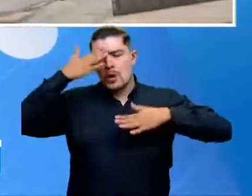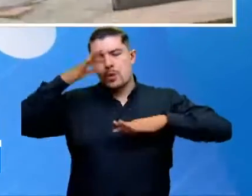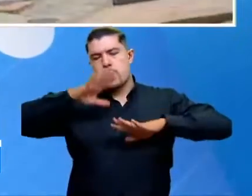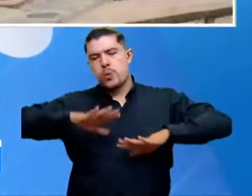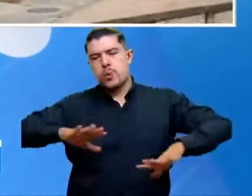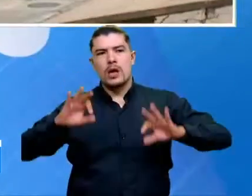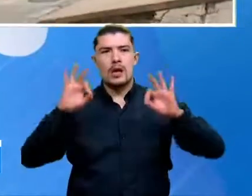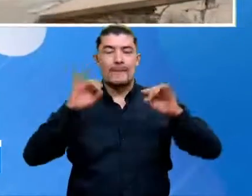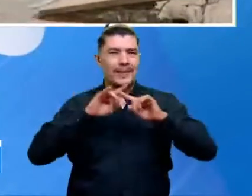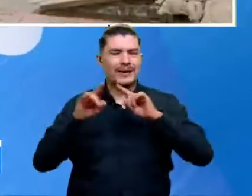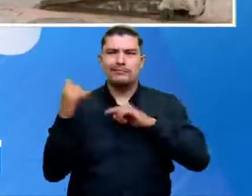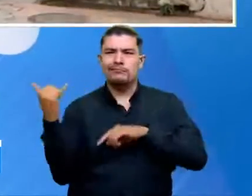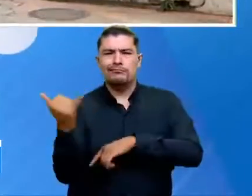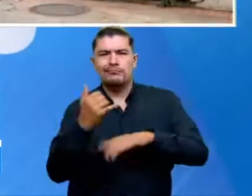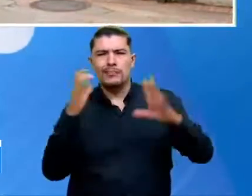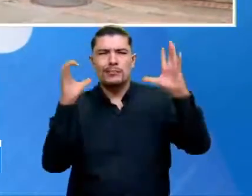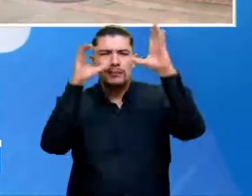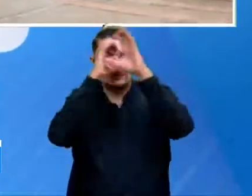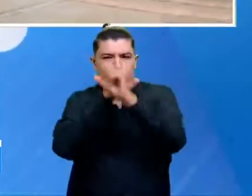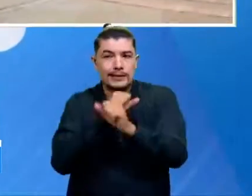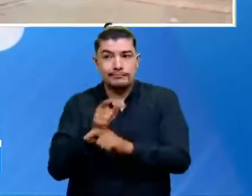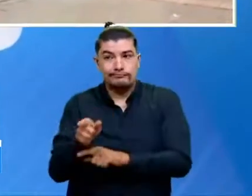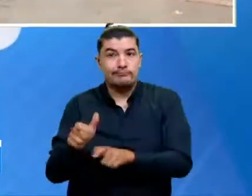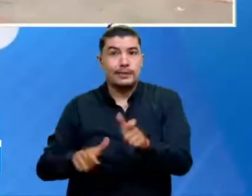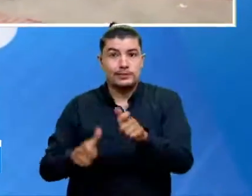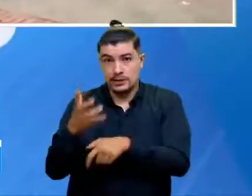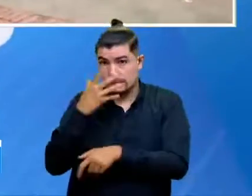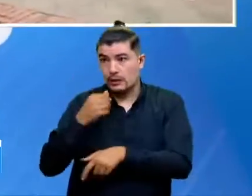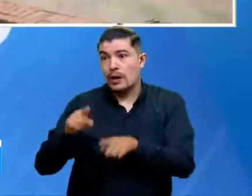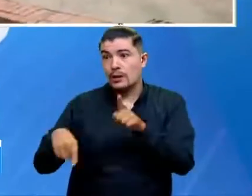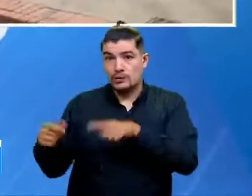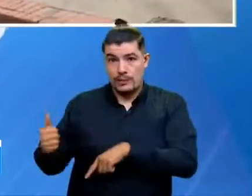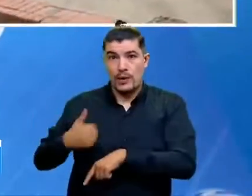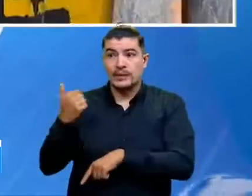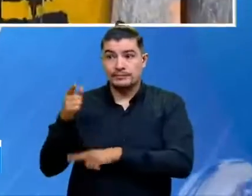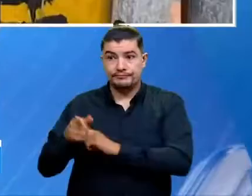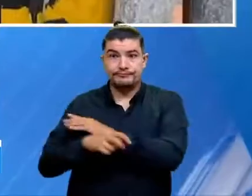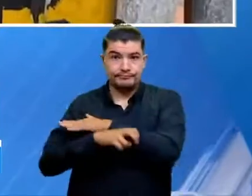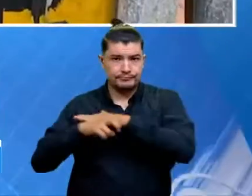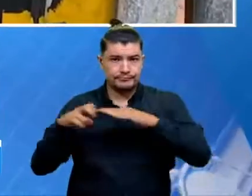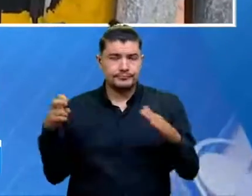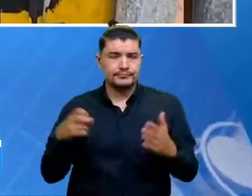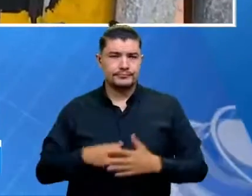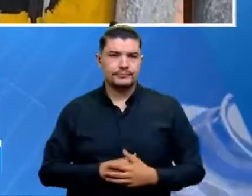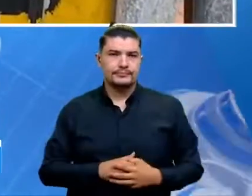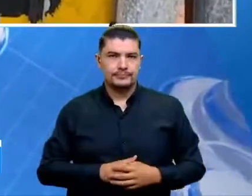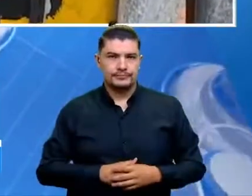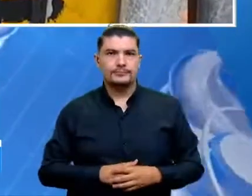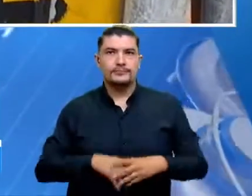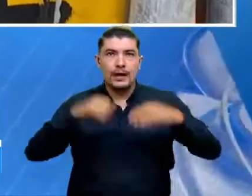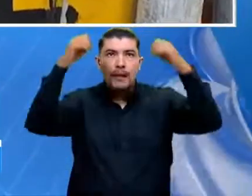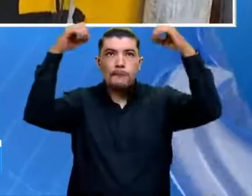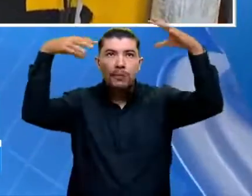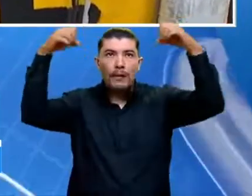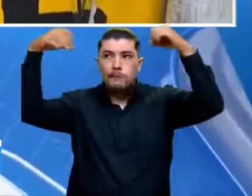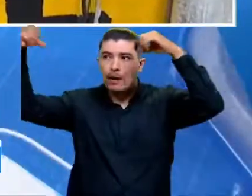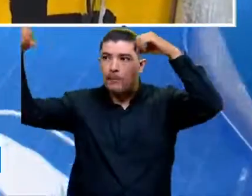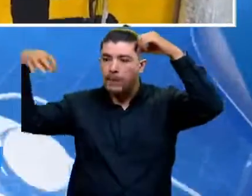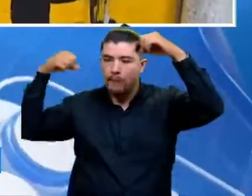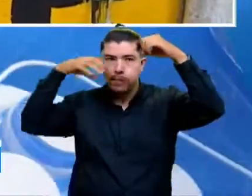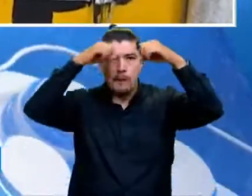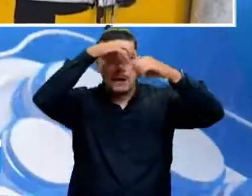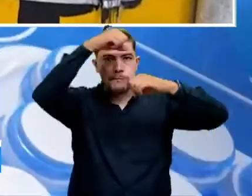es las calles oscuras. Aquí en varios sectores del barrio hay muchas lámparas apagadas que, a pesar